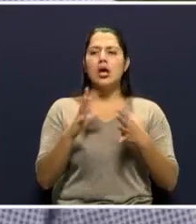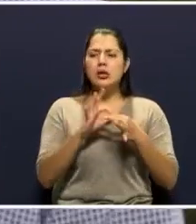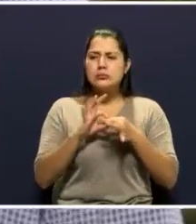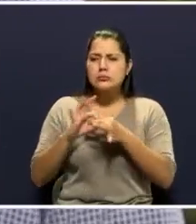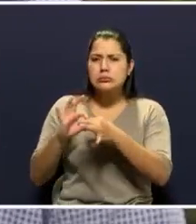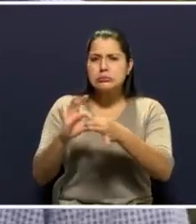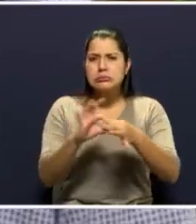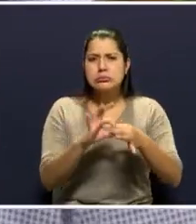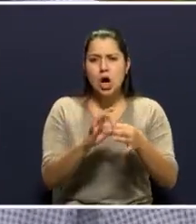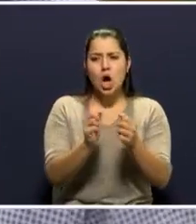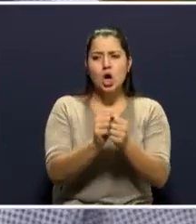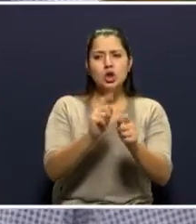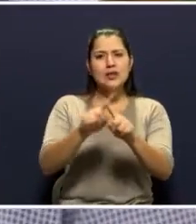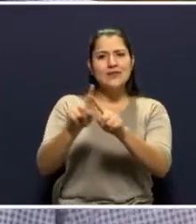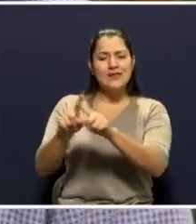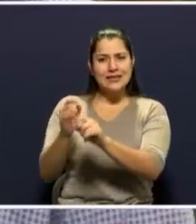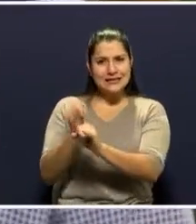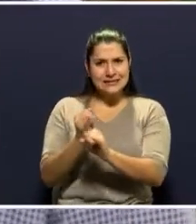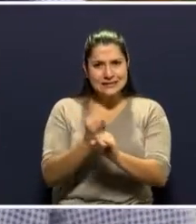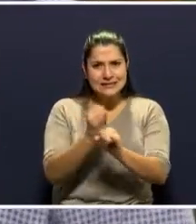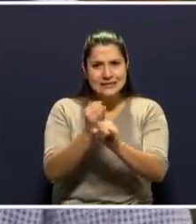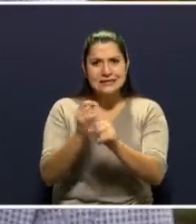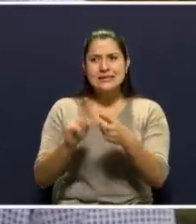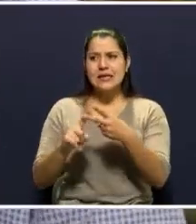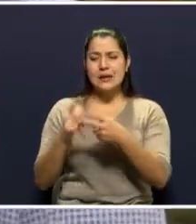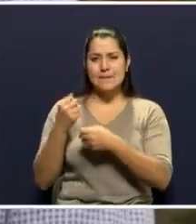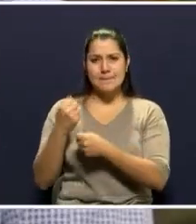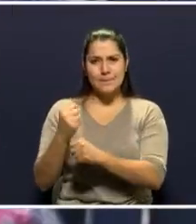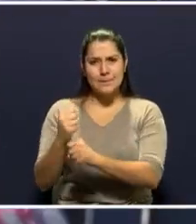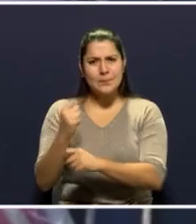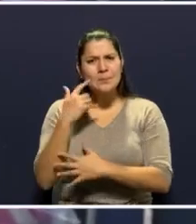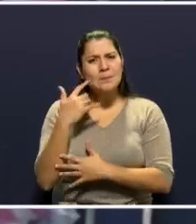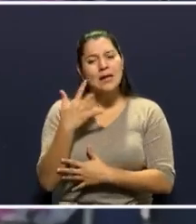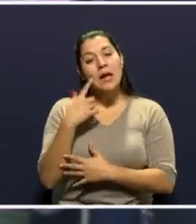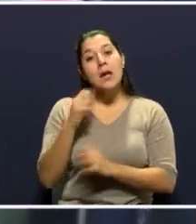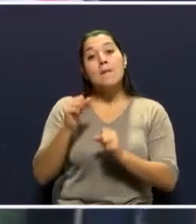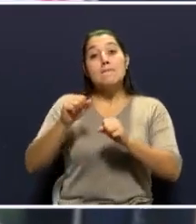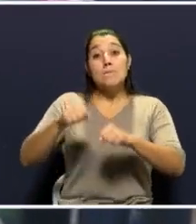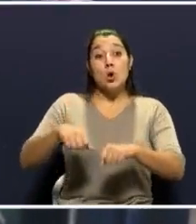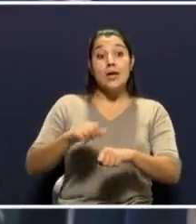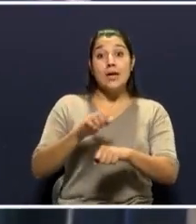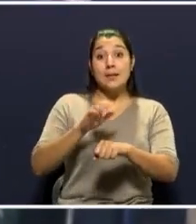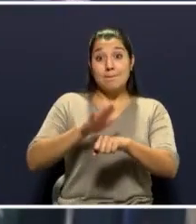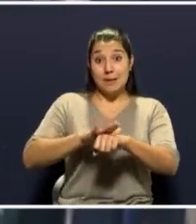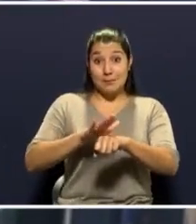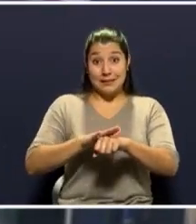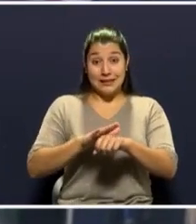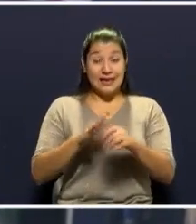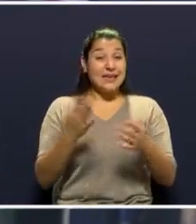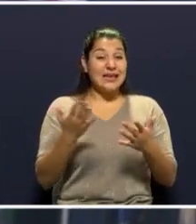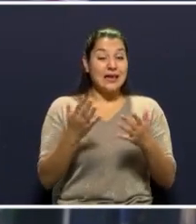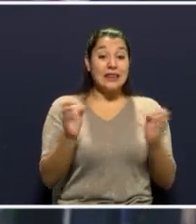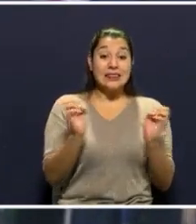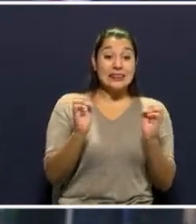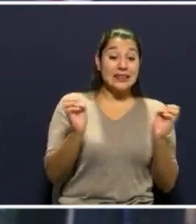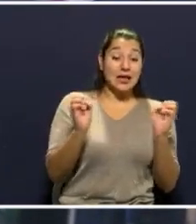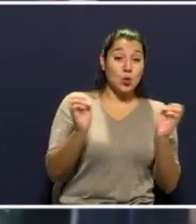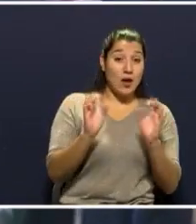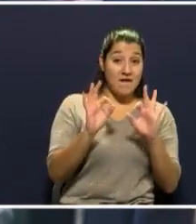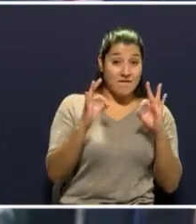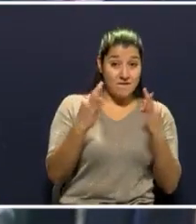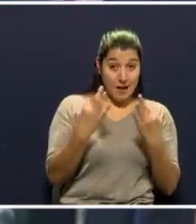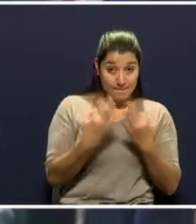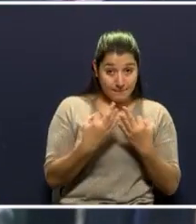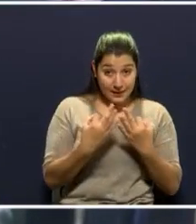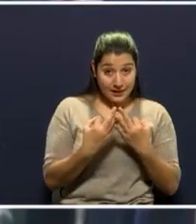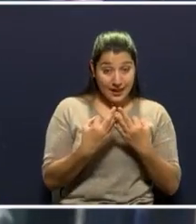toda la institucionalidad y las fuerzas vivas de todas las comunidades para garantizar que ninguna familia, no importa el lugar, tenga